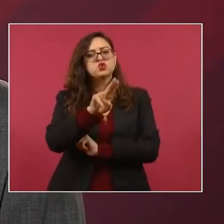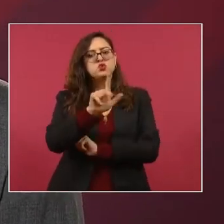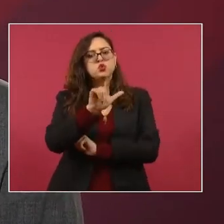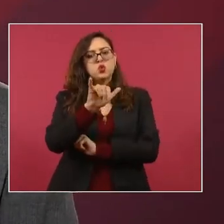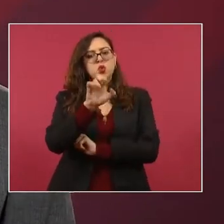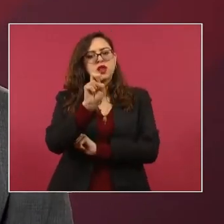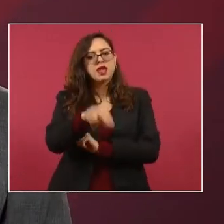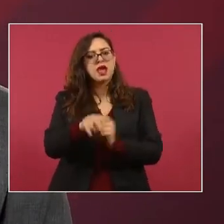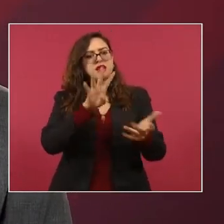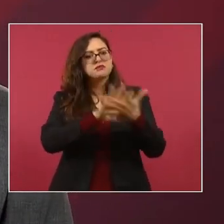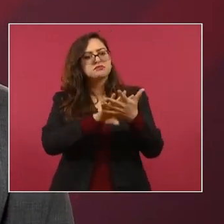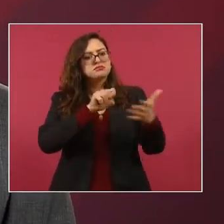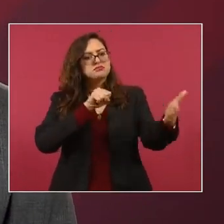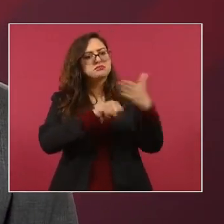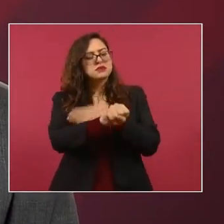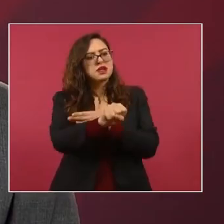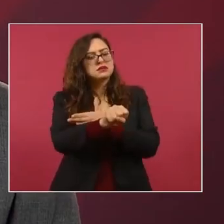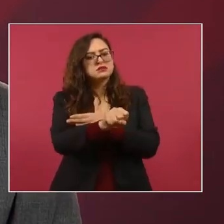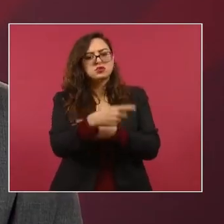Estos